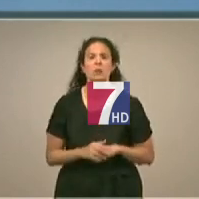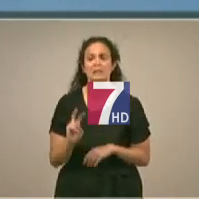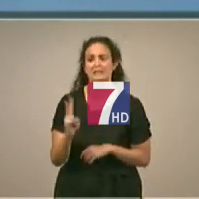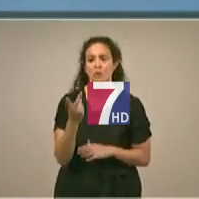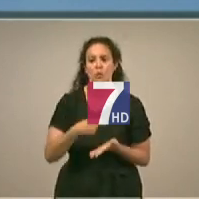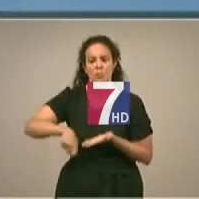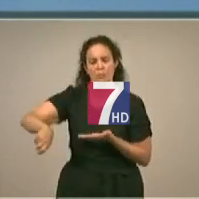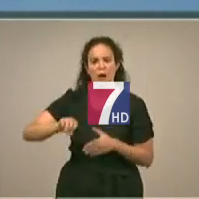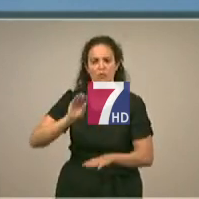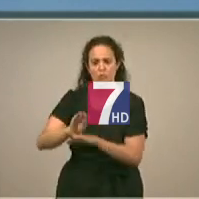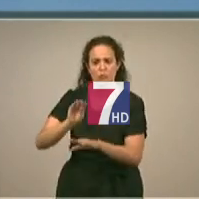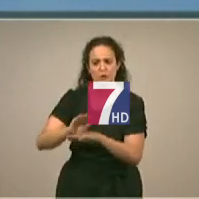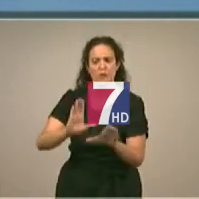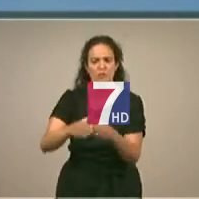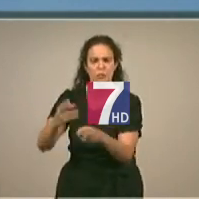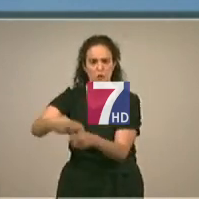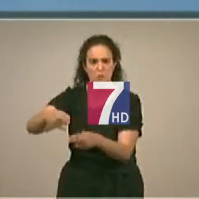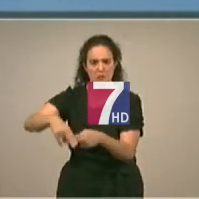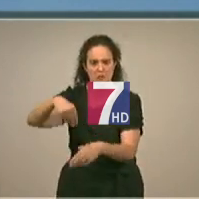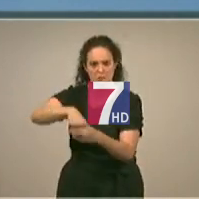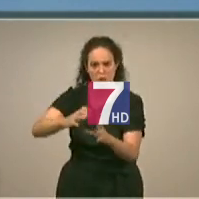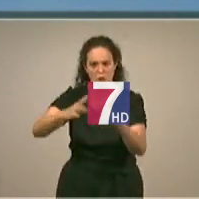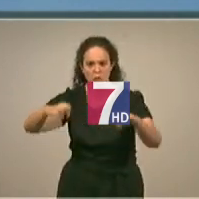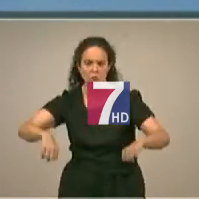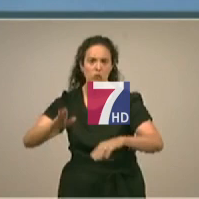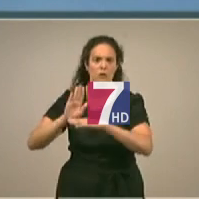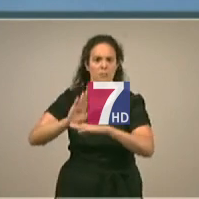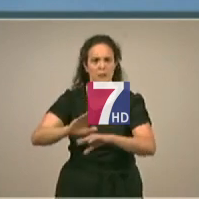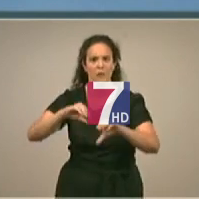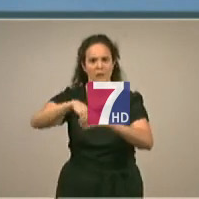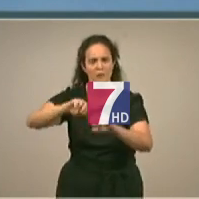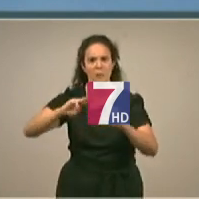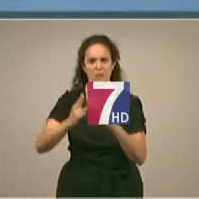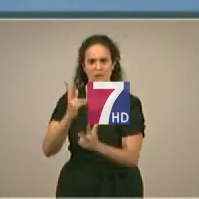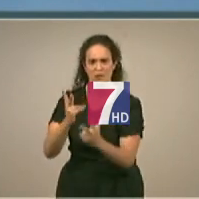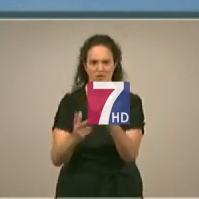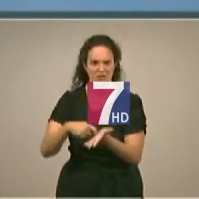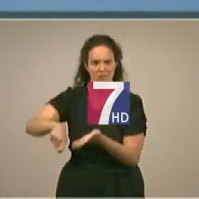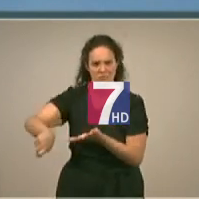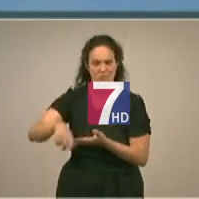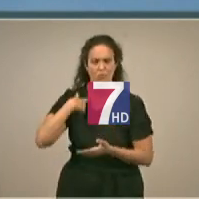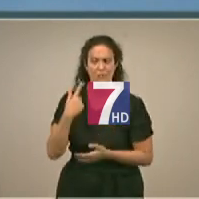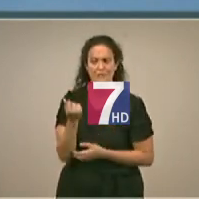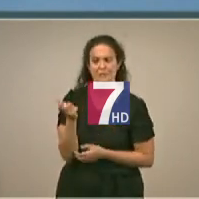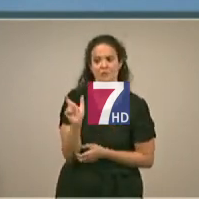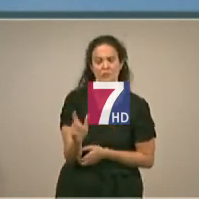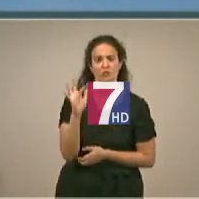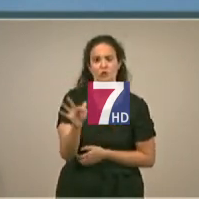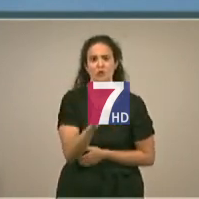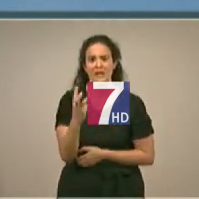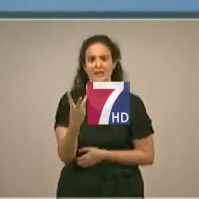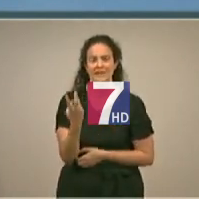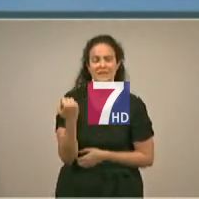pago de la subvenciones a los partidos políticos coaliciones con representación en el parlamento Vasco por un importe de